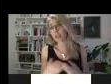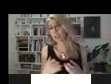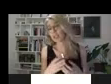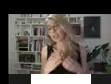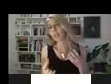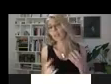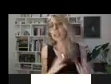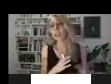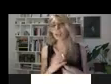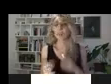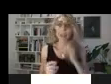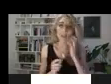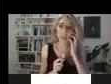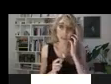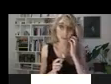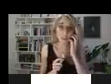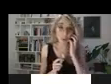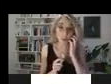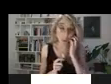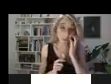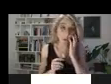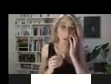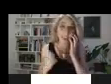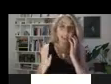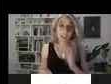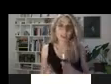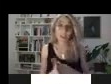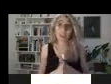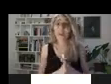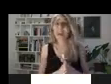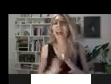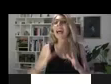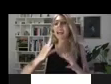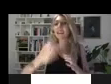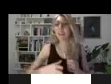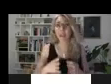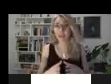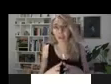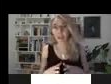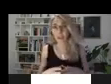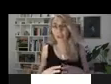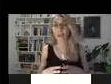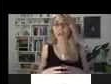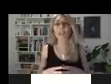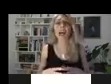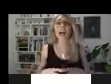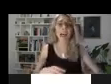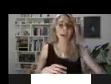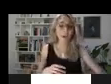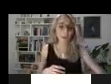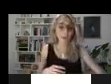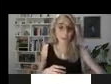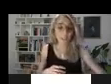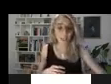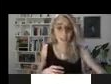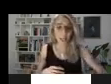país referente y un país con el que tenemos mucho contacto, como es el caso de España, está presente, ¿no? Entonces, a